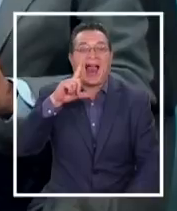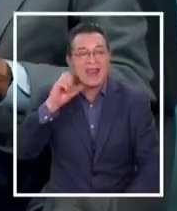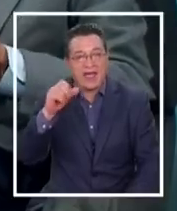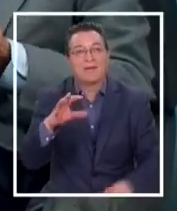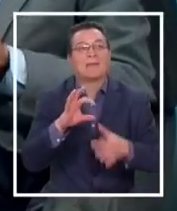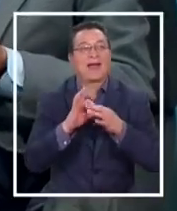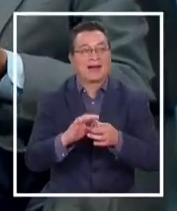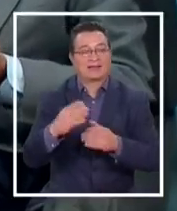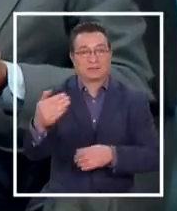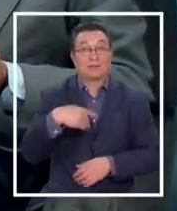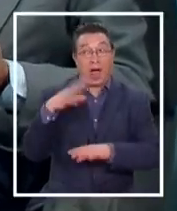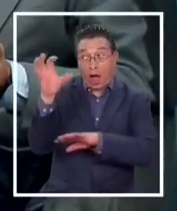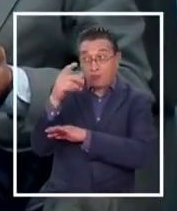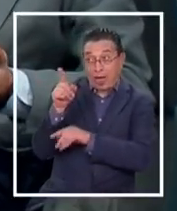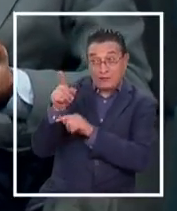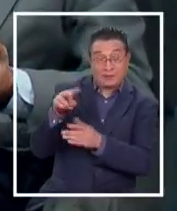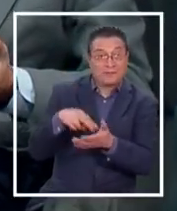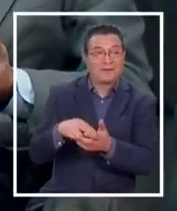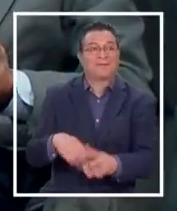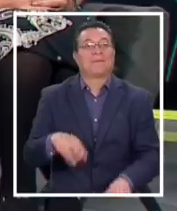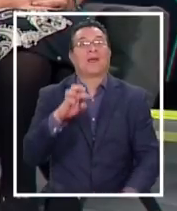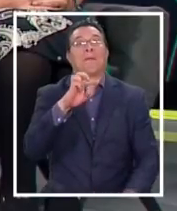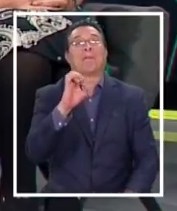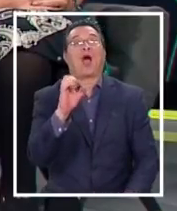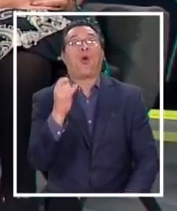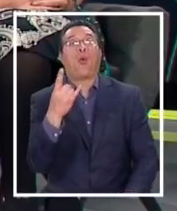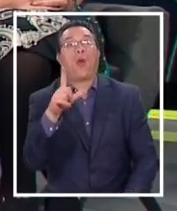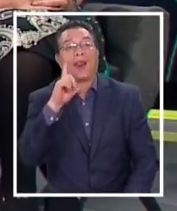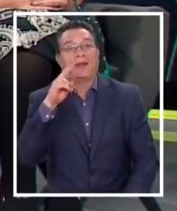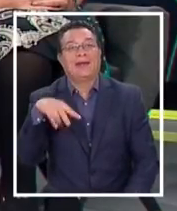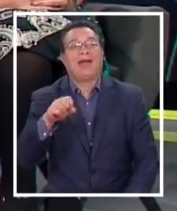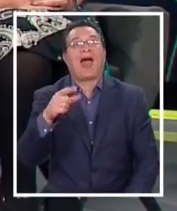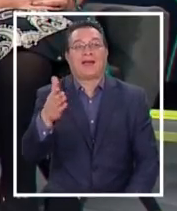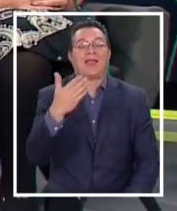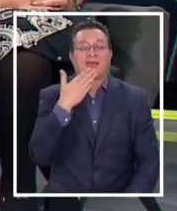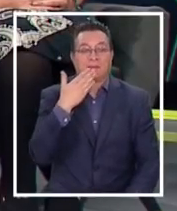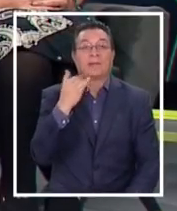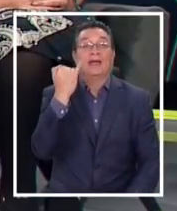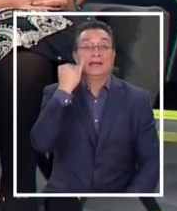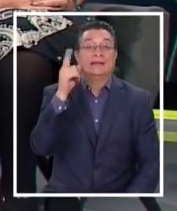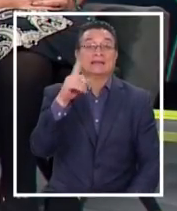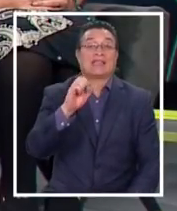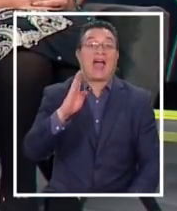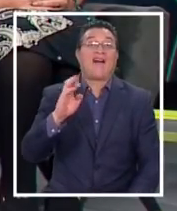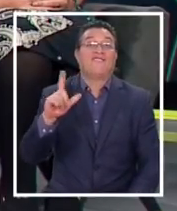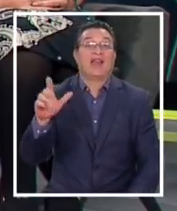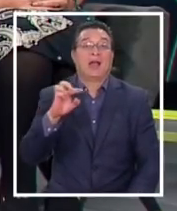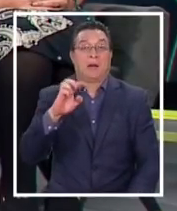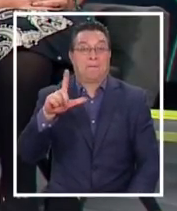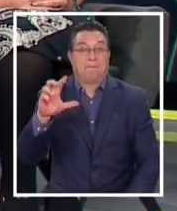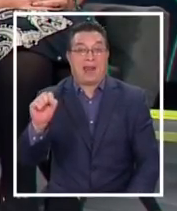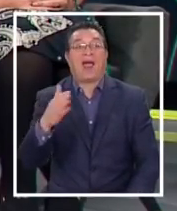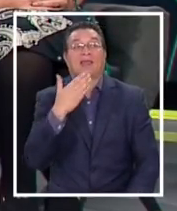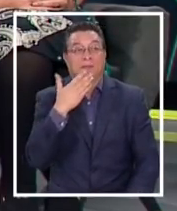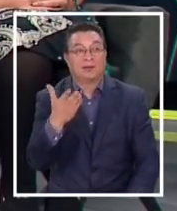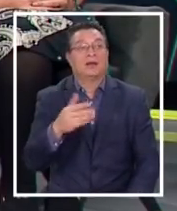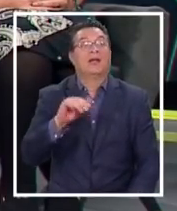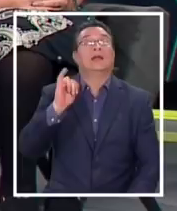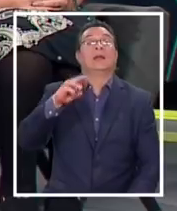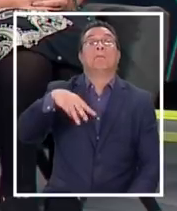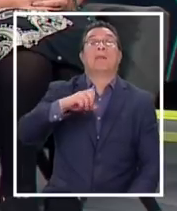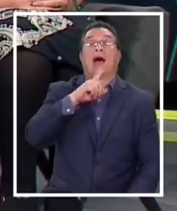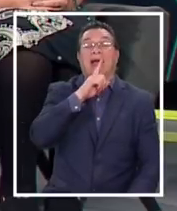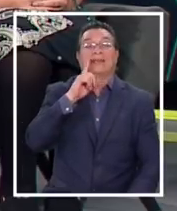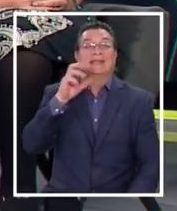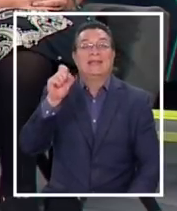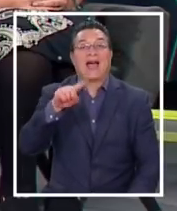Matías. Tenemos la ambulancia lista. Paulina Budano y también le damos la bienvenida. Matías, gracias, Paulina. Isabel Pla, ¿cómo estamos? Gracias. Muy buenas muy bien. Noches. Y Matías Walker, diputada